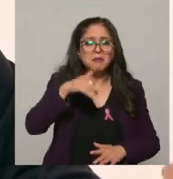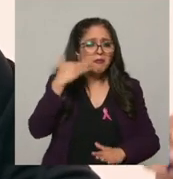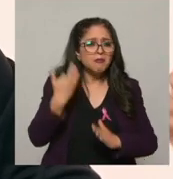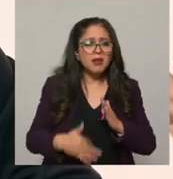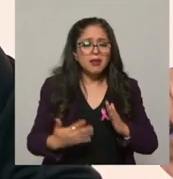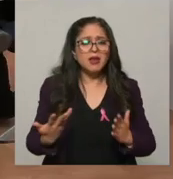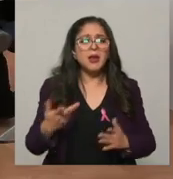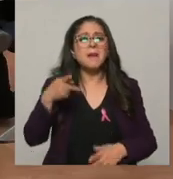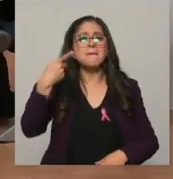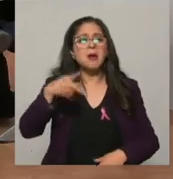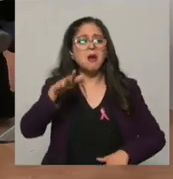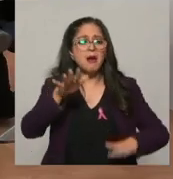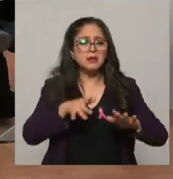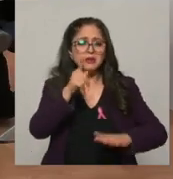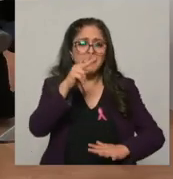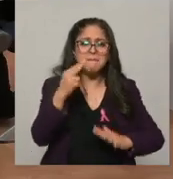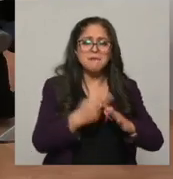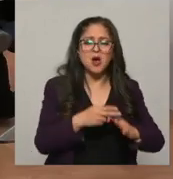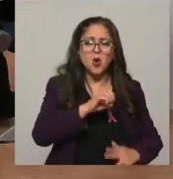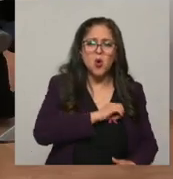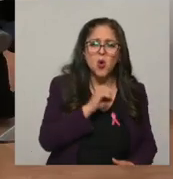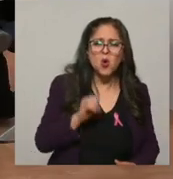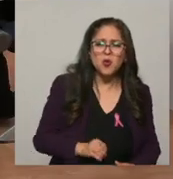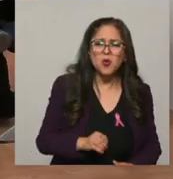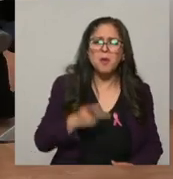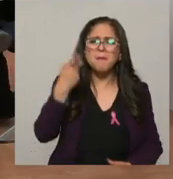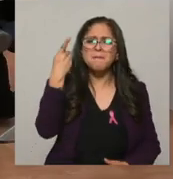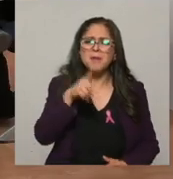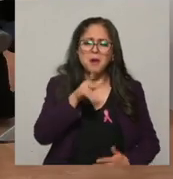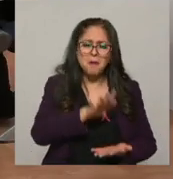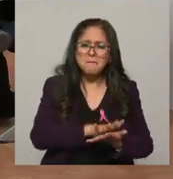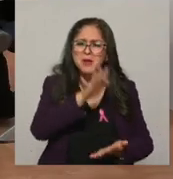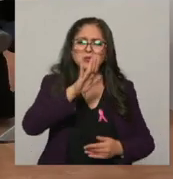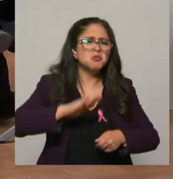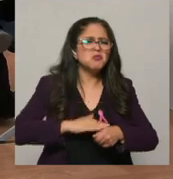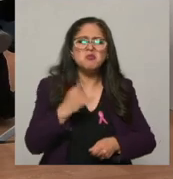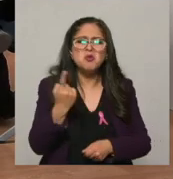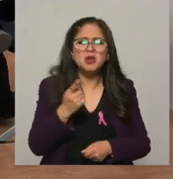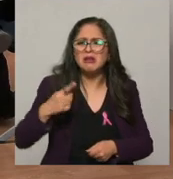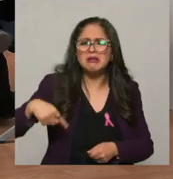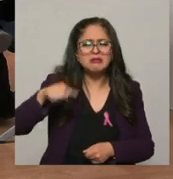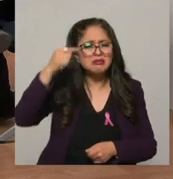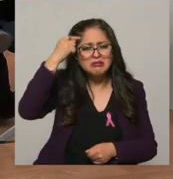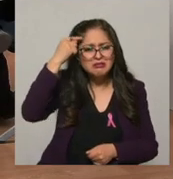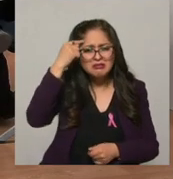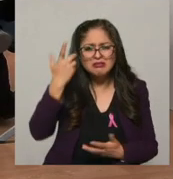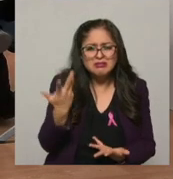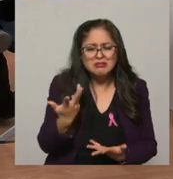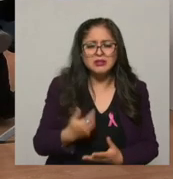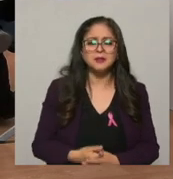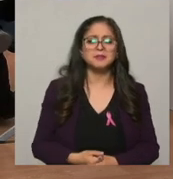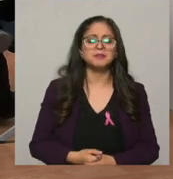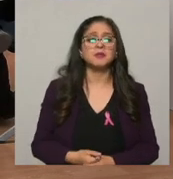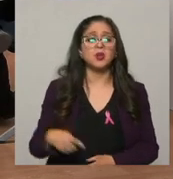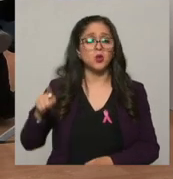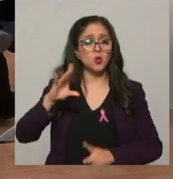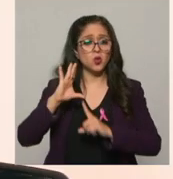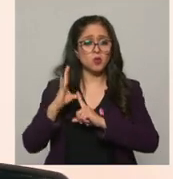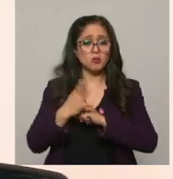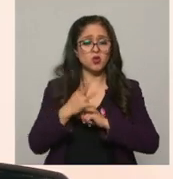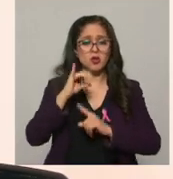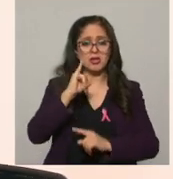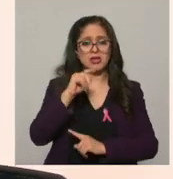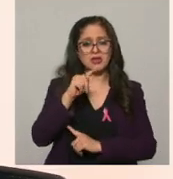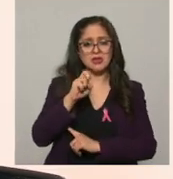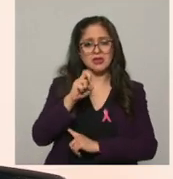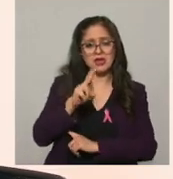crímenes de odio, pero específicamente, ¿por qué las matan? ¿Por qué las asesinan? ¿Qué es lo que pasa? En un informe de la Comisión Interamericana se